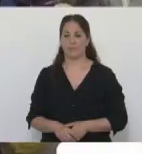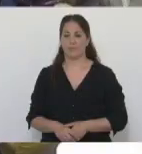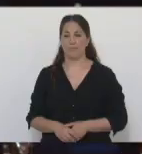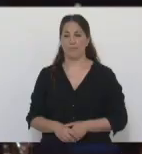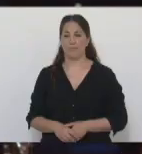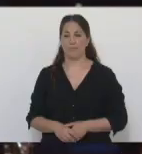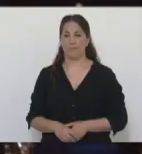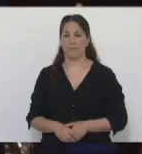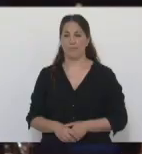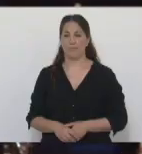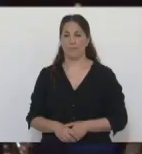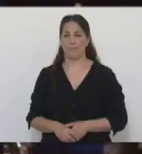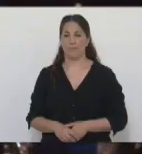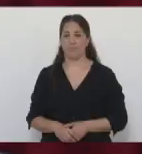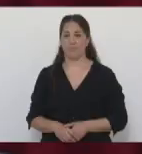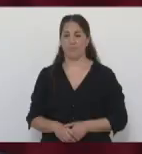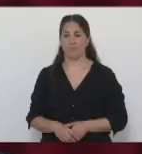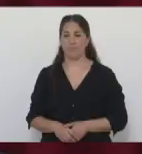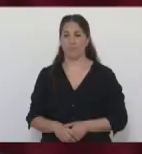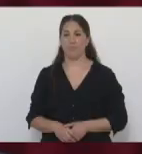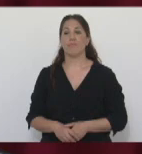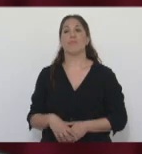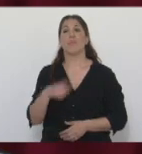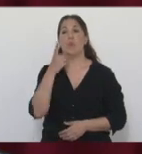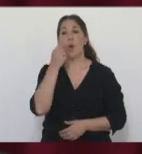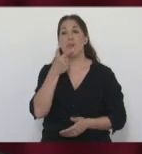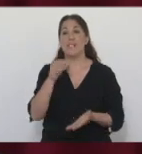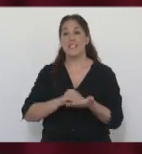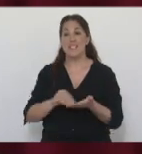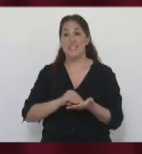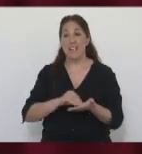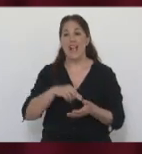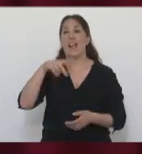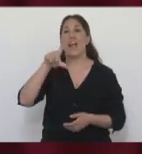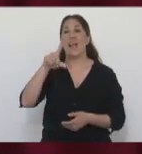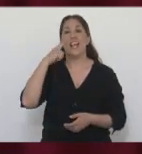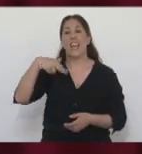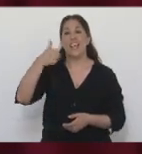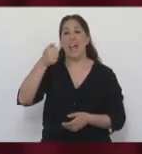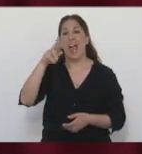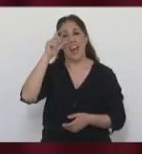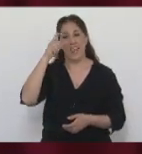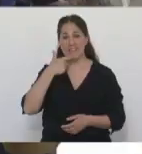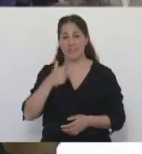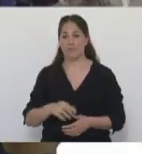chubut ahora senador carlos alberto linares por favor